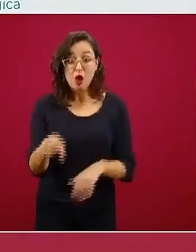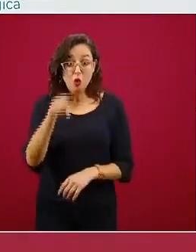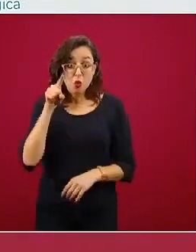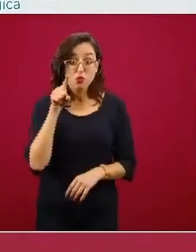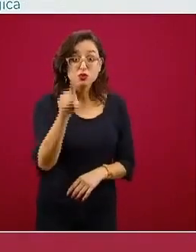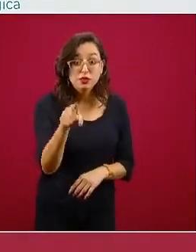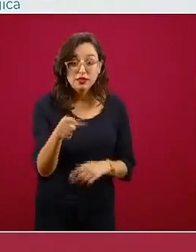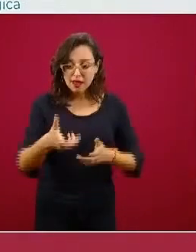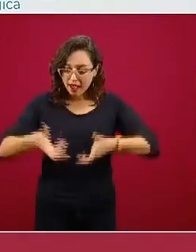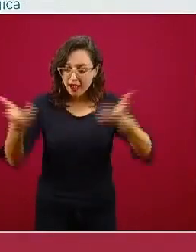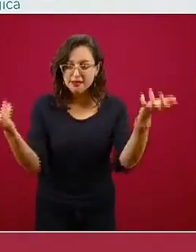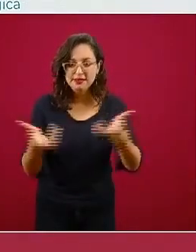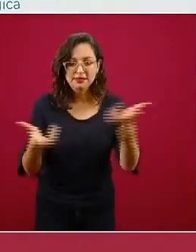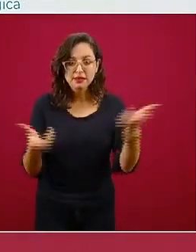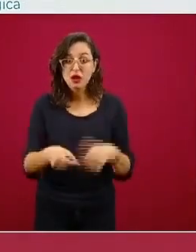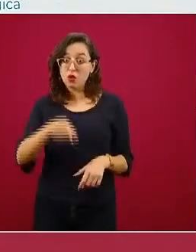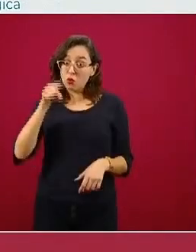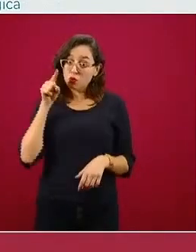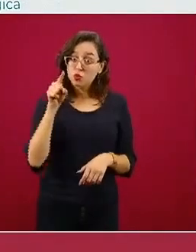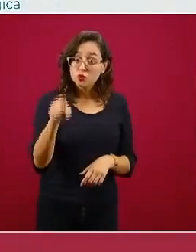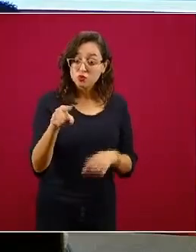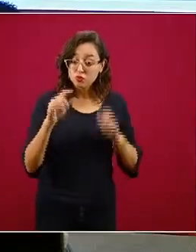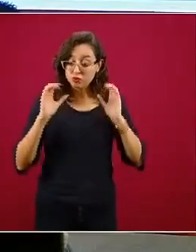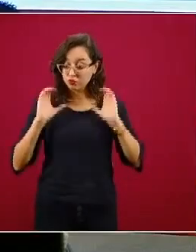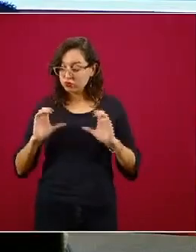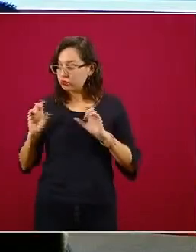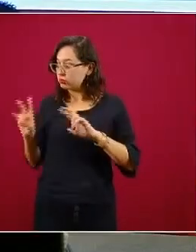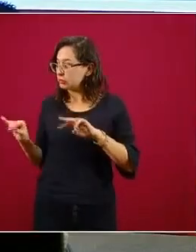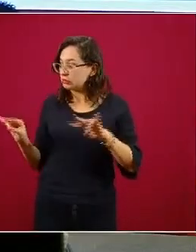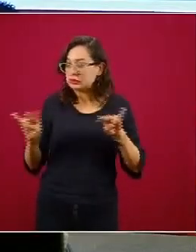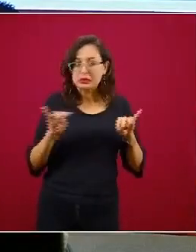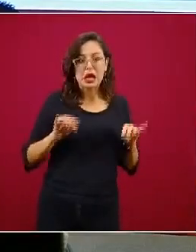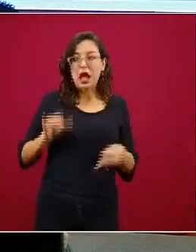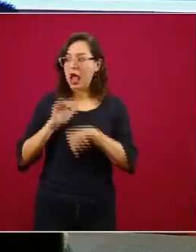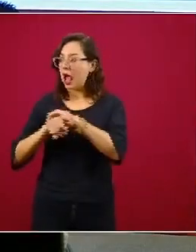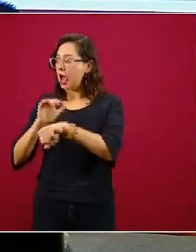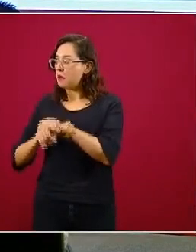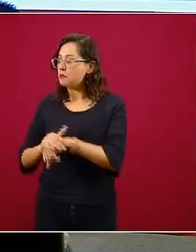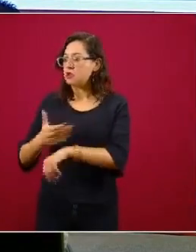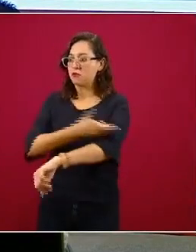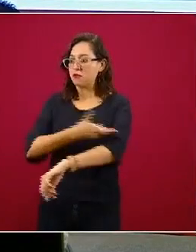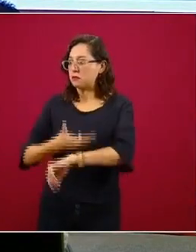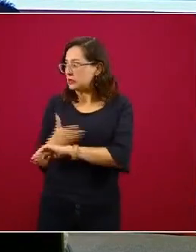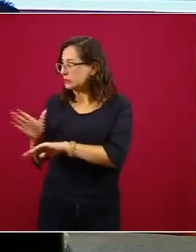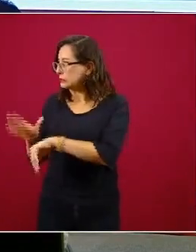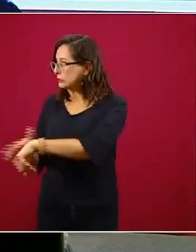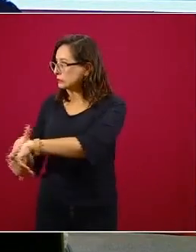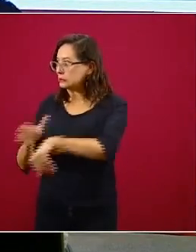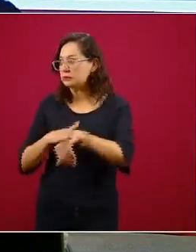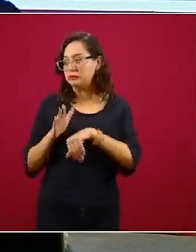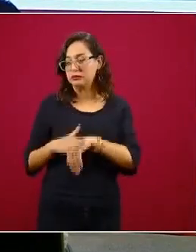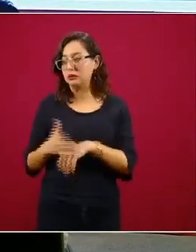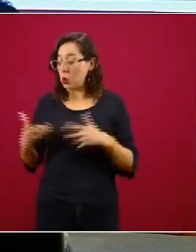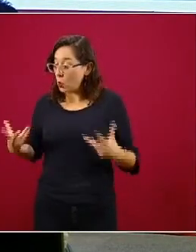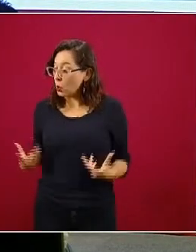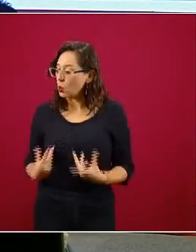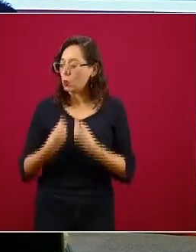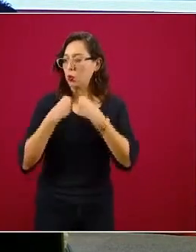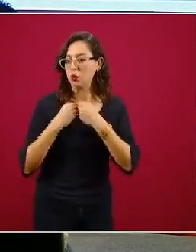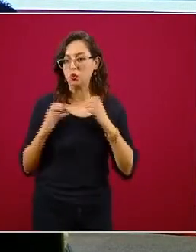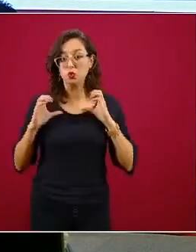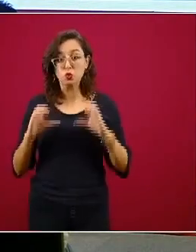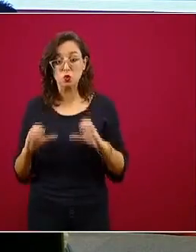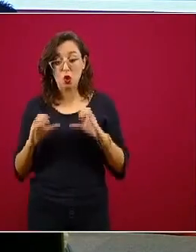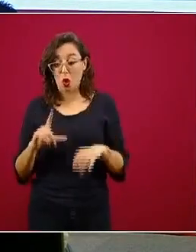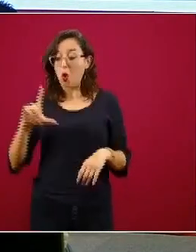se está enfrentando y tome sus precauciones y alerte a sus amigas y amigos y a sus familiares y trabaje conjuntamente